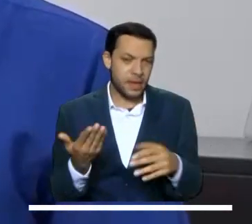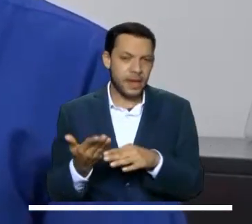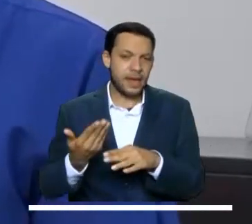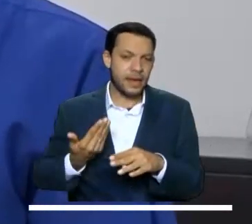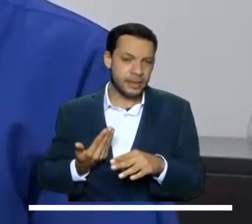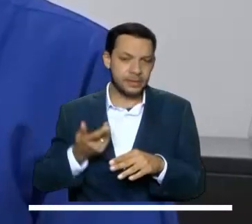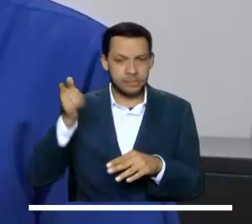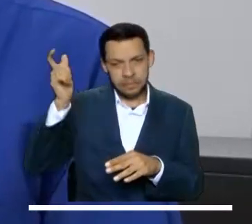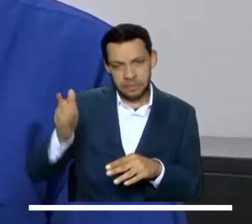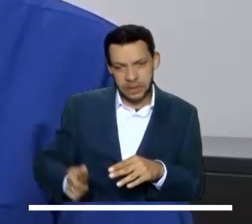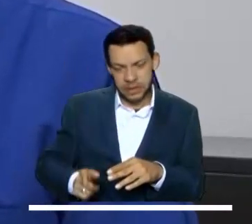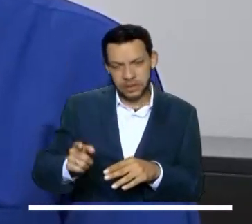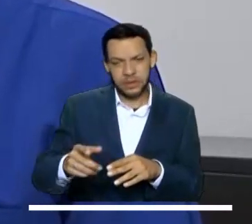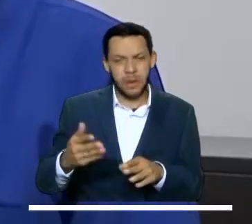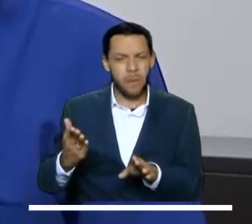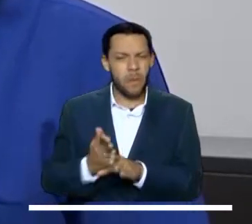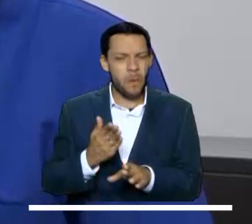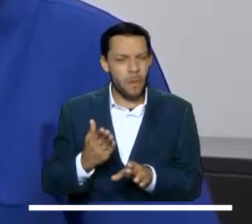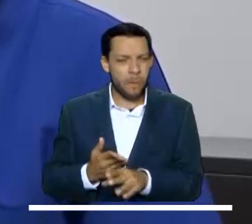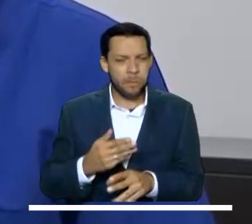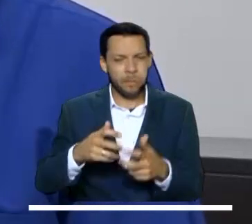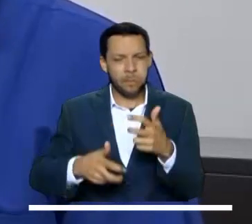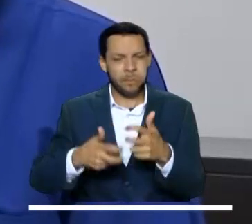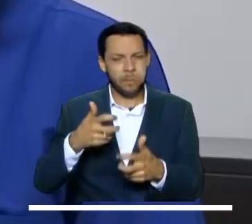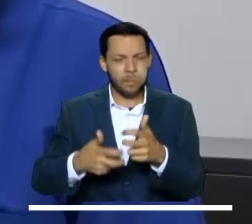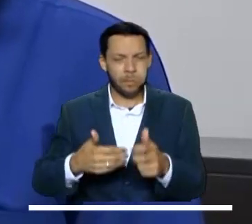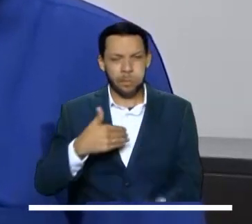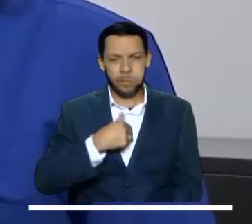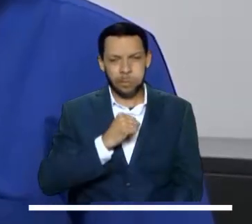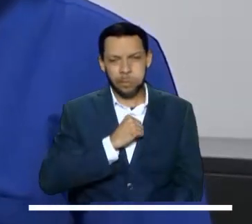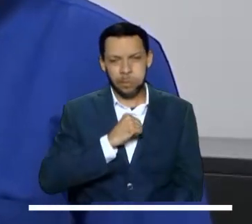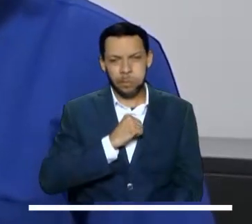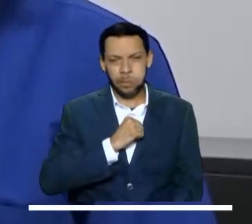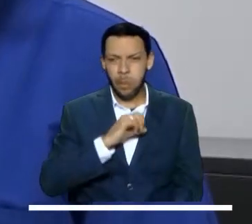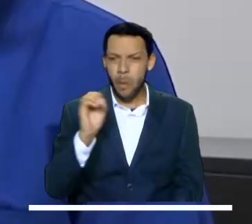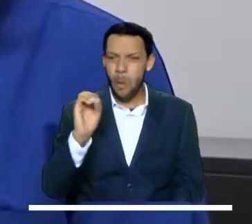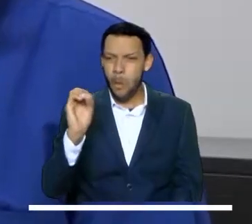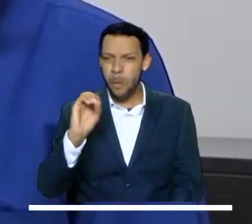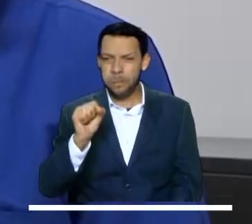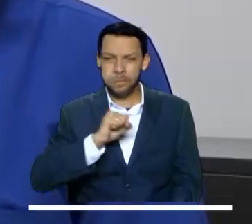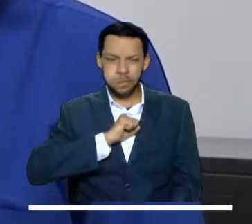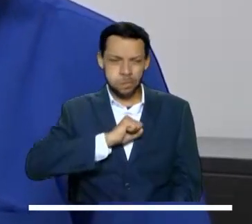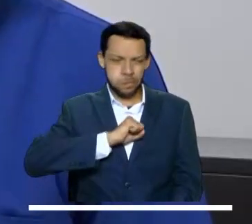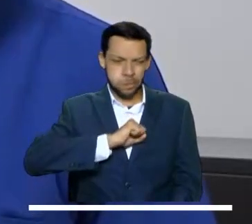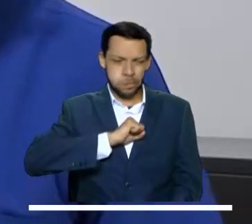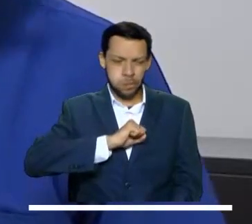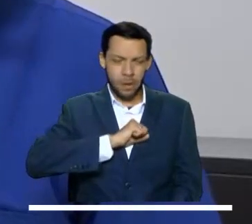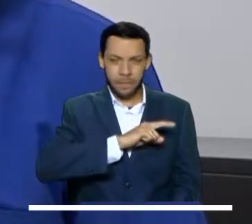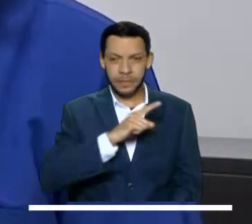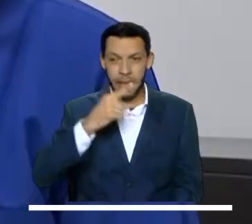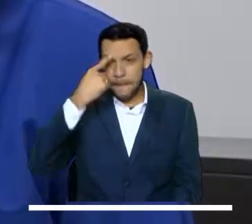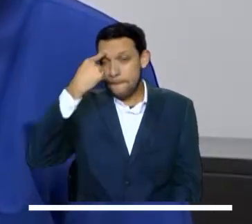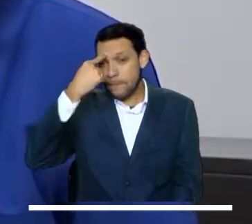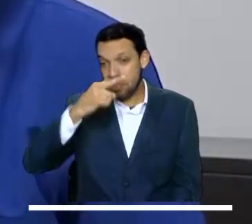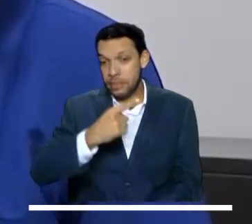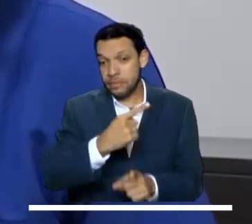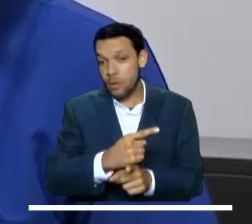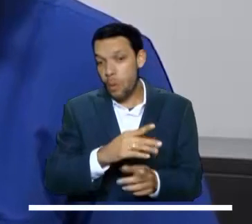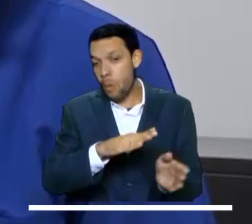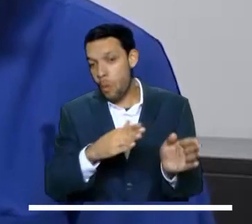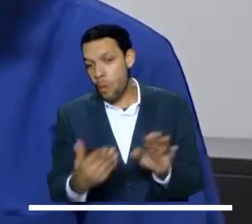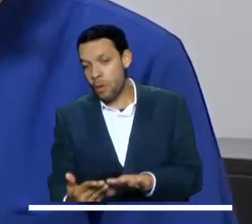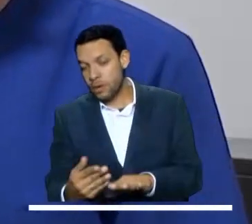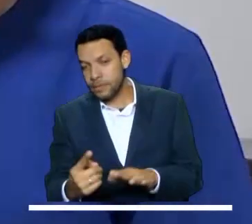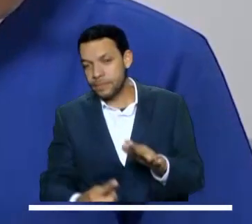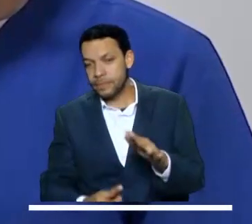quejaba mucho de los problemas cardiovasculares y que finalmente el paciente se infartaba y el diagnóstico era decir, no murió de repente, no moría de